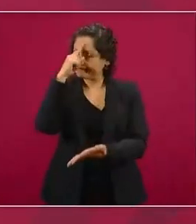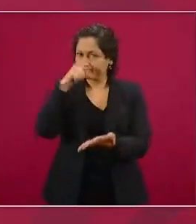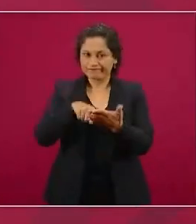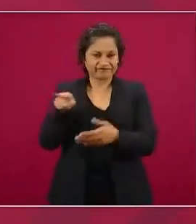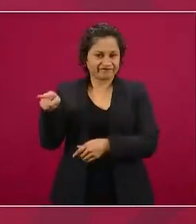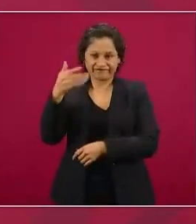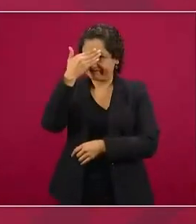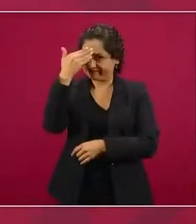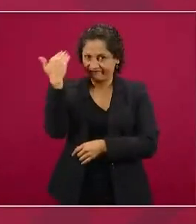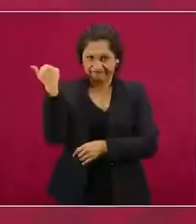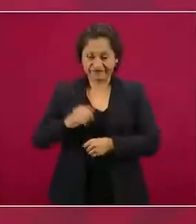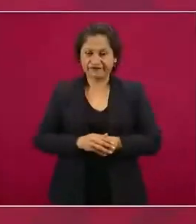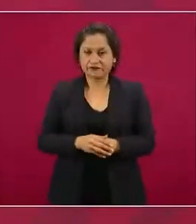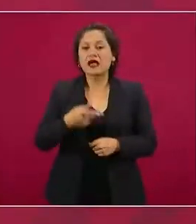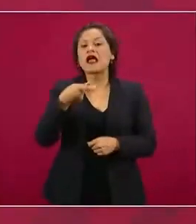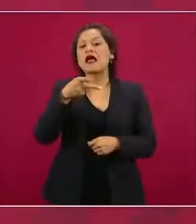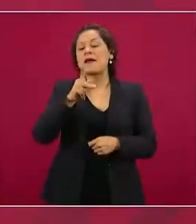pues lo hacían